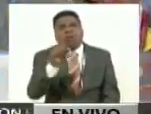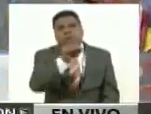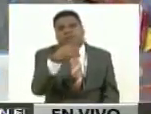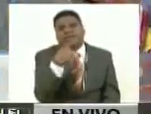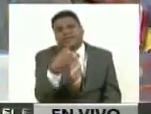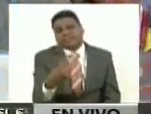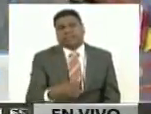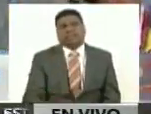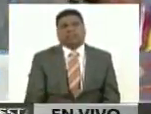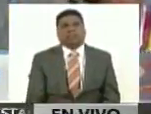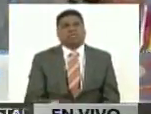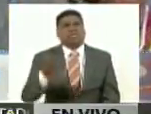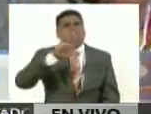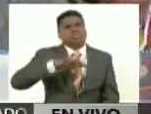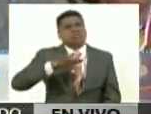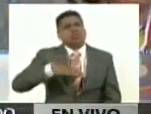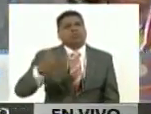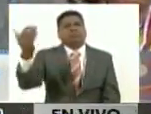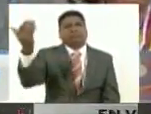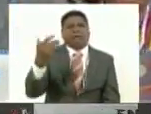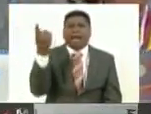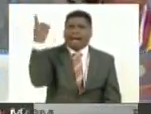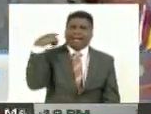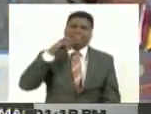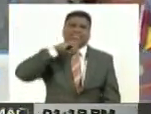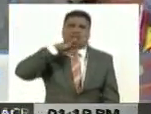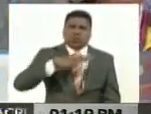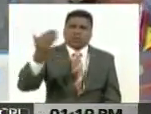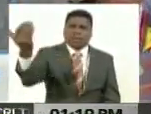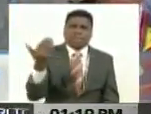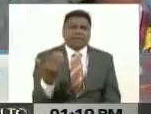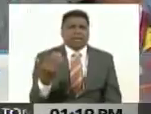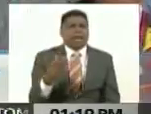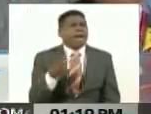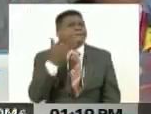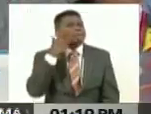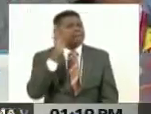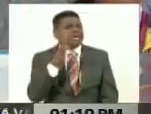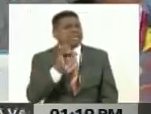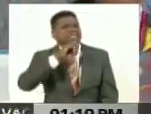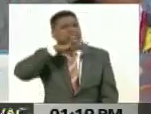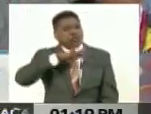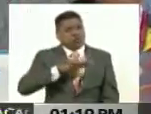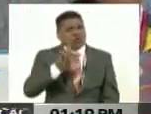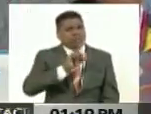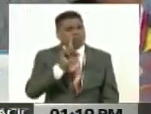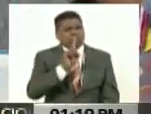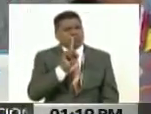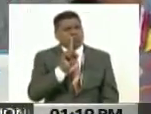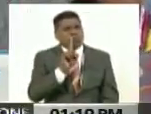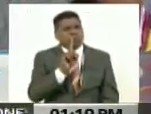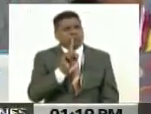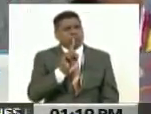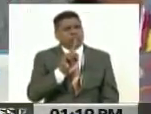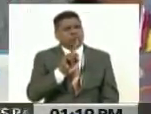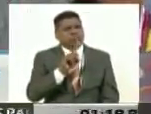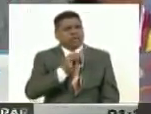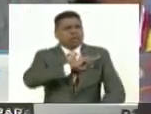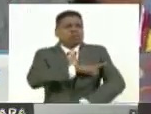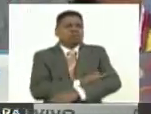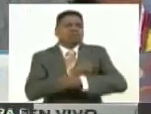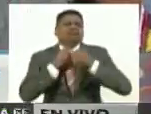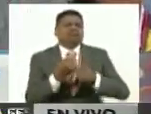hay que decirlo, de dónde veníamos, porque si no parece que la historia no tiene fuerza.